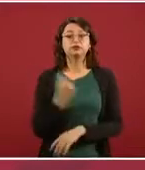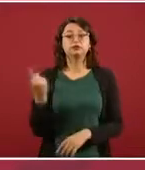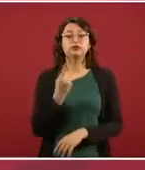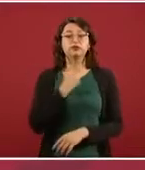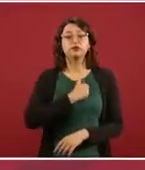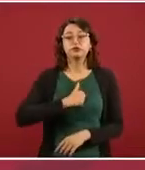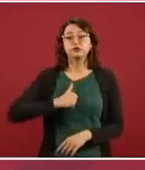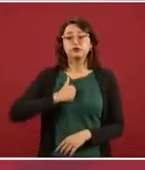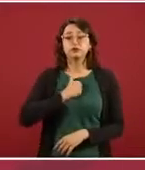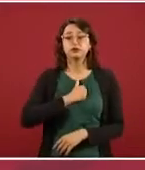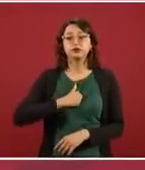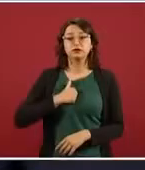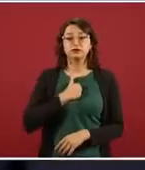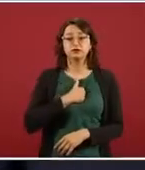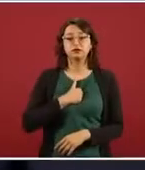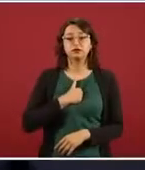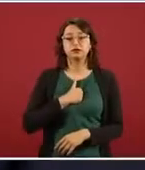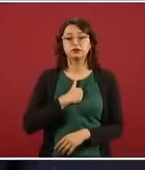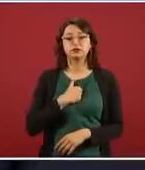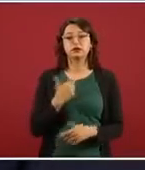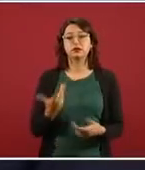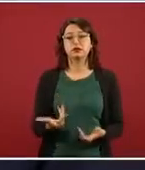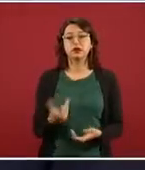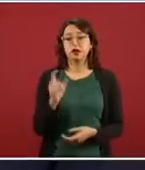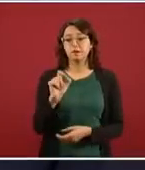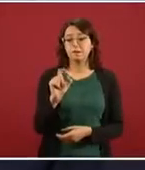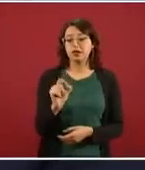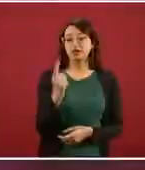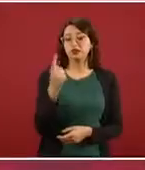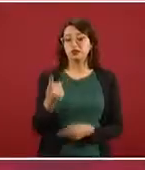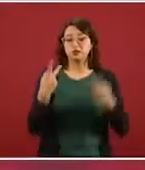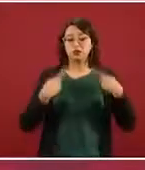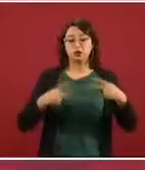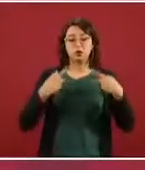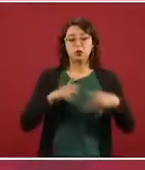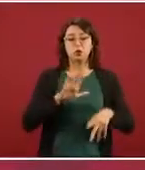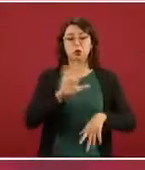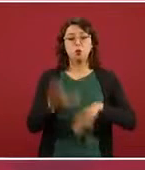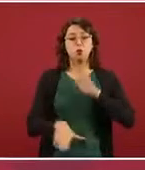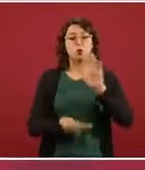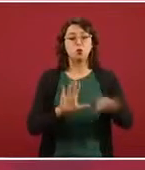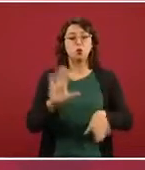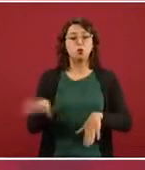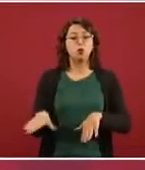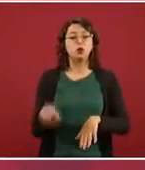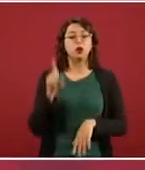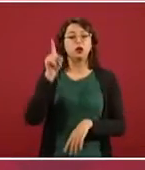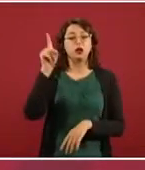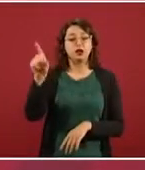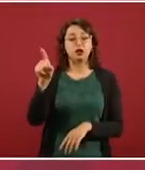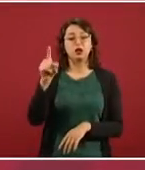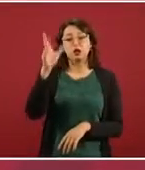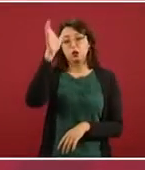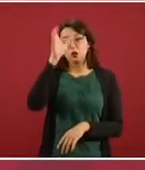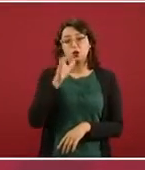desgraciadamente, la pérdida de 21 vidas humanas en Coahuila,